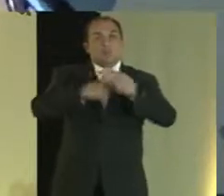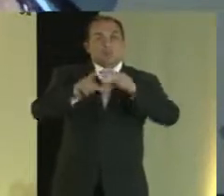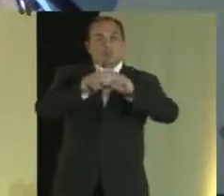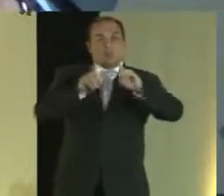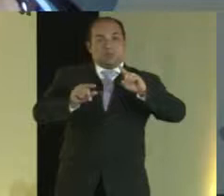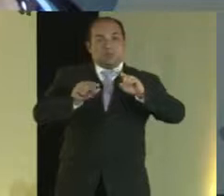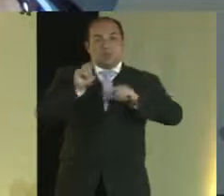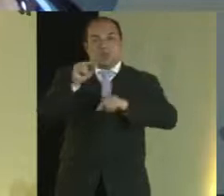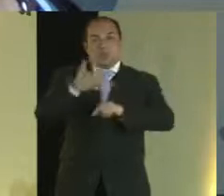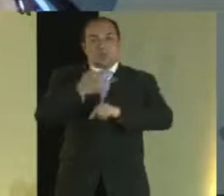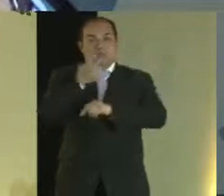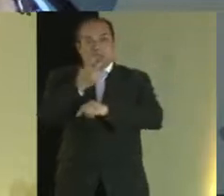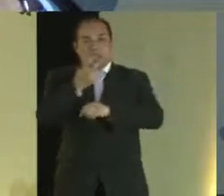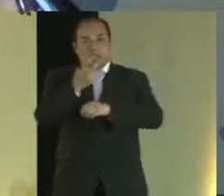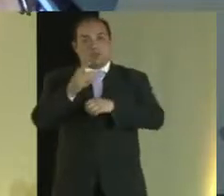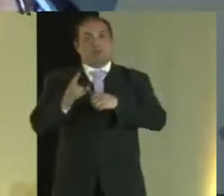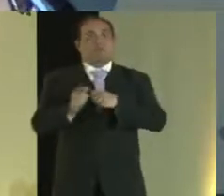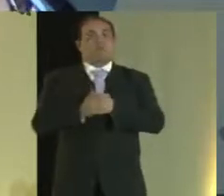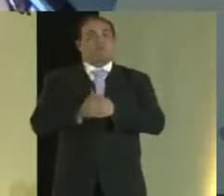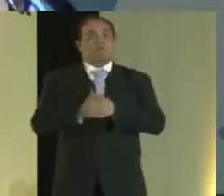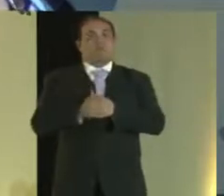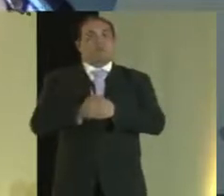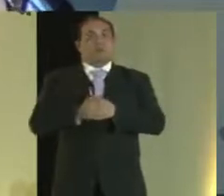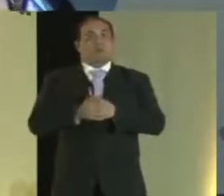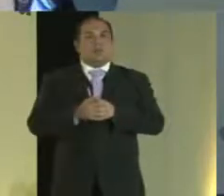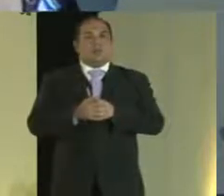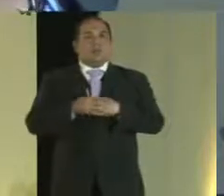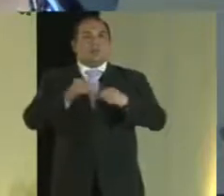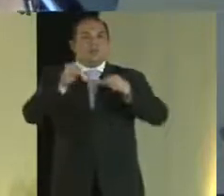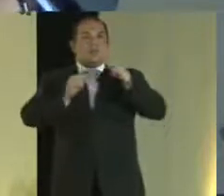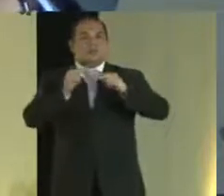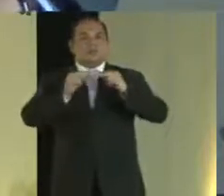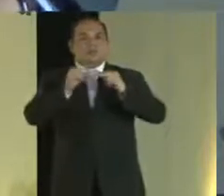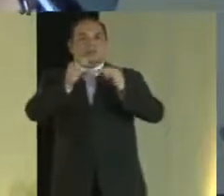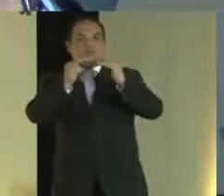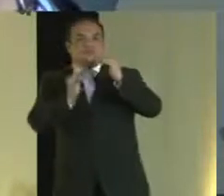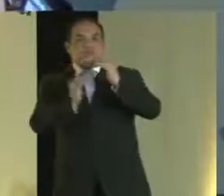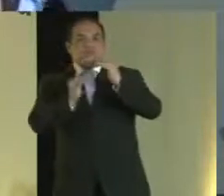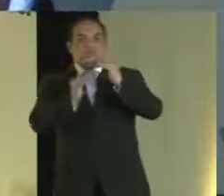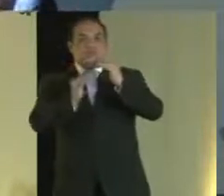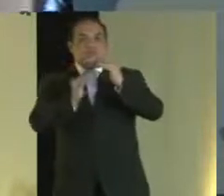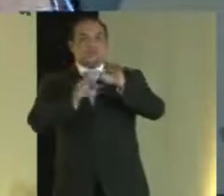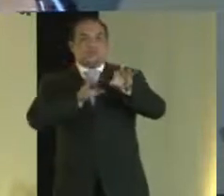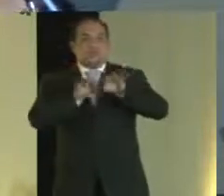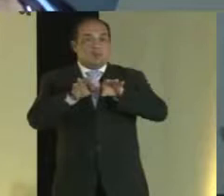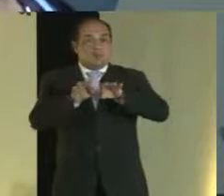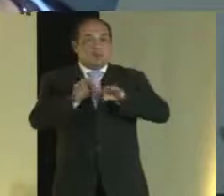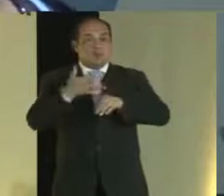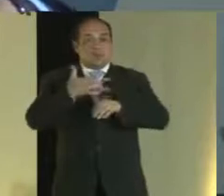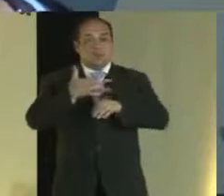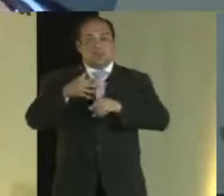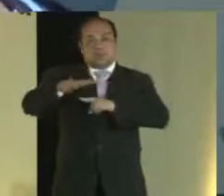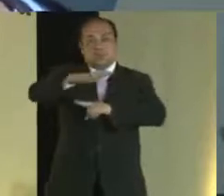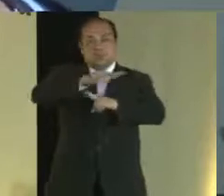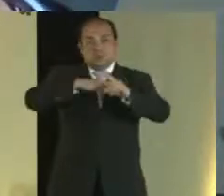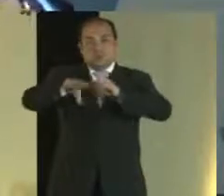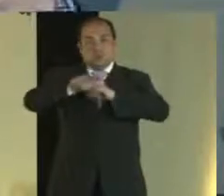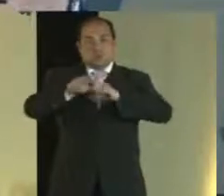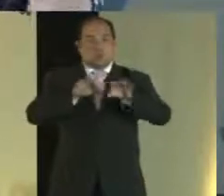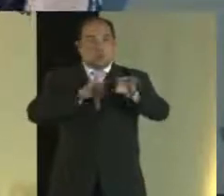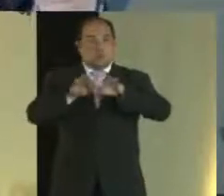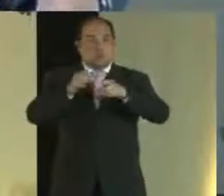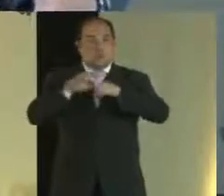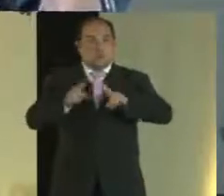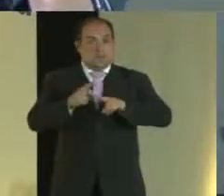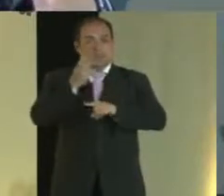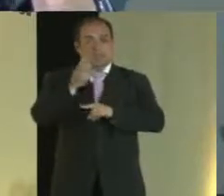por estas condiciones desfavorables para el trabajo, sino porque hay un ambiente laboral distinto, pues